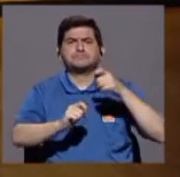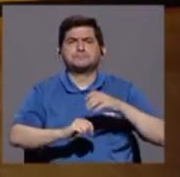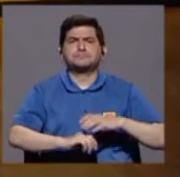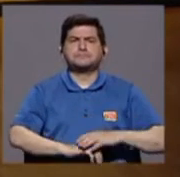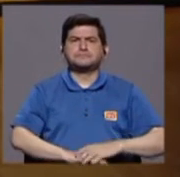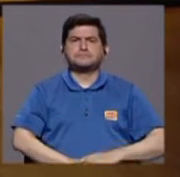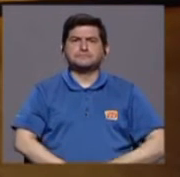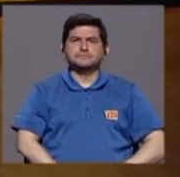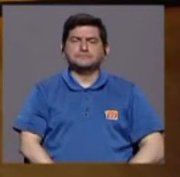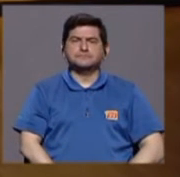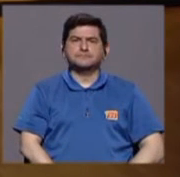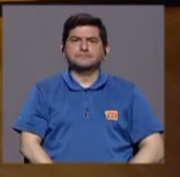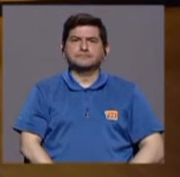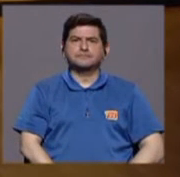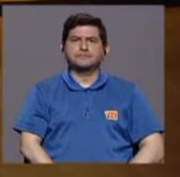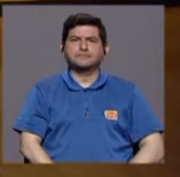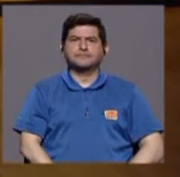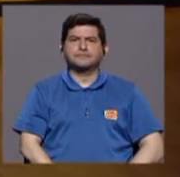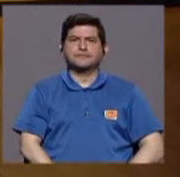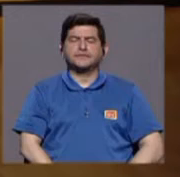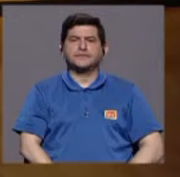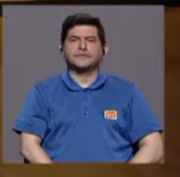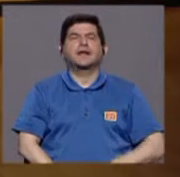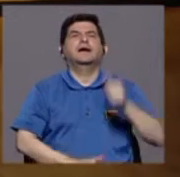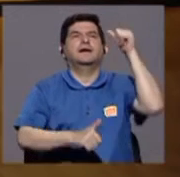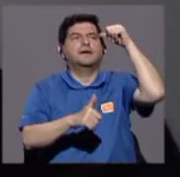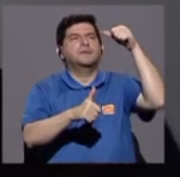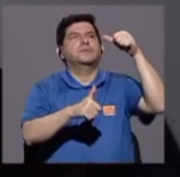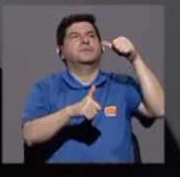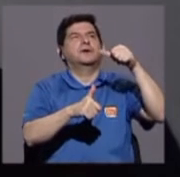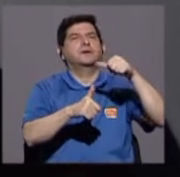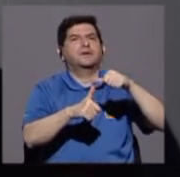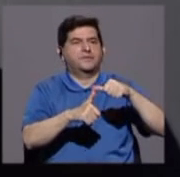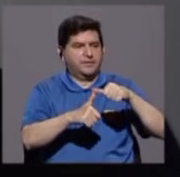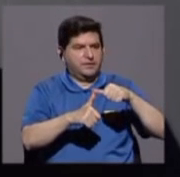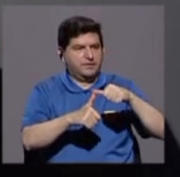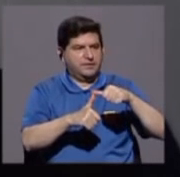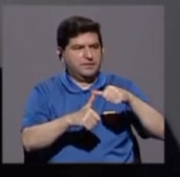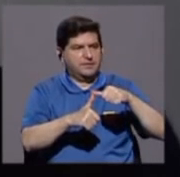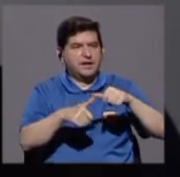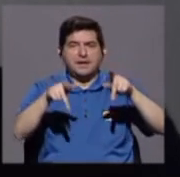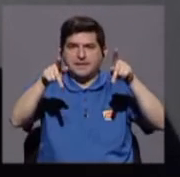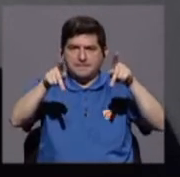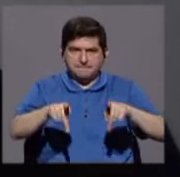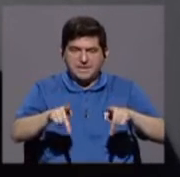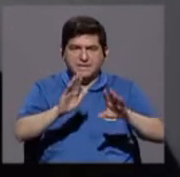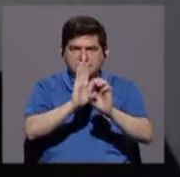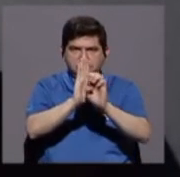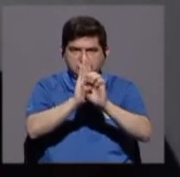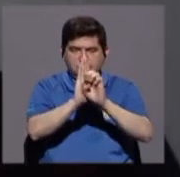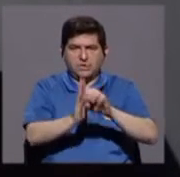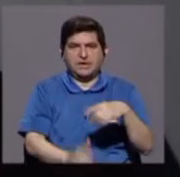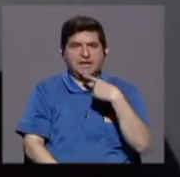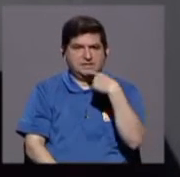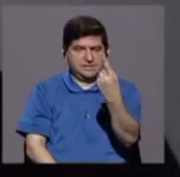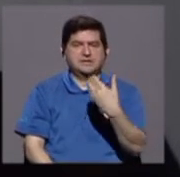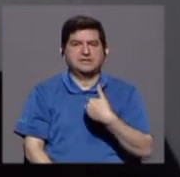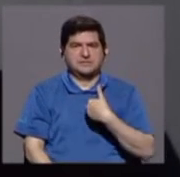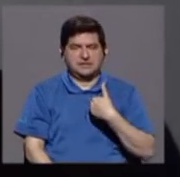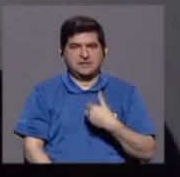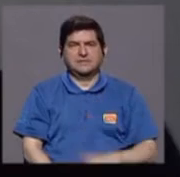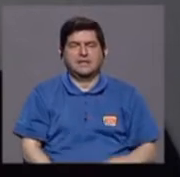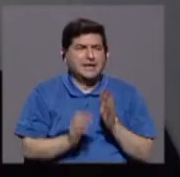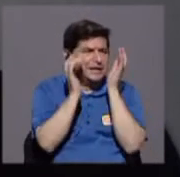Qué sé yo, recordando las personas que, por ejemplo, manifiestan tener